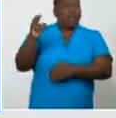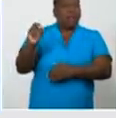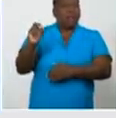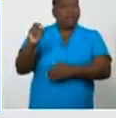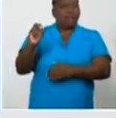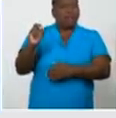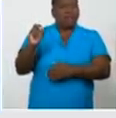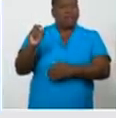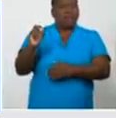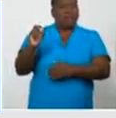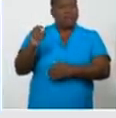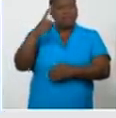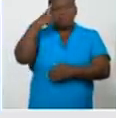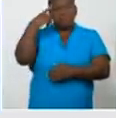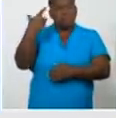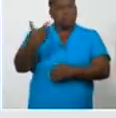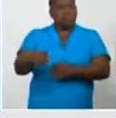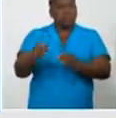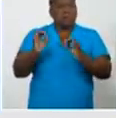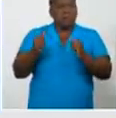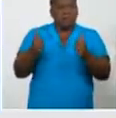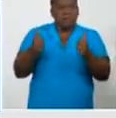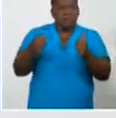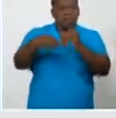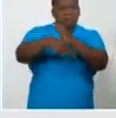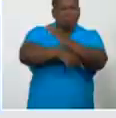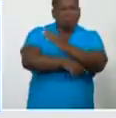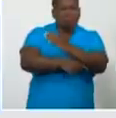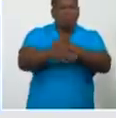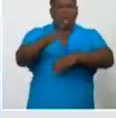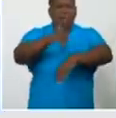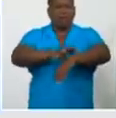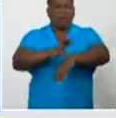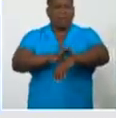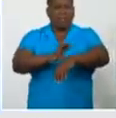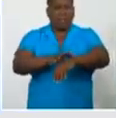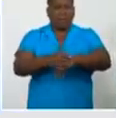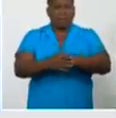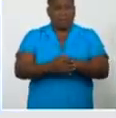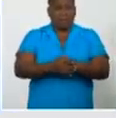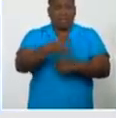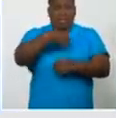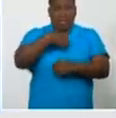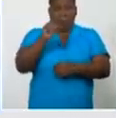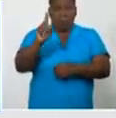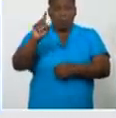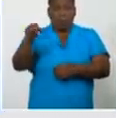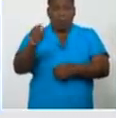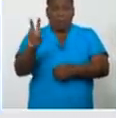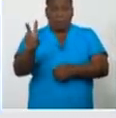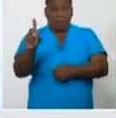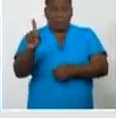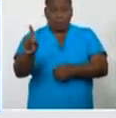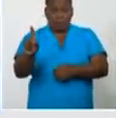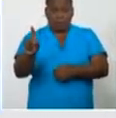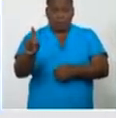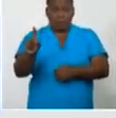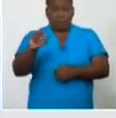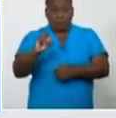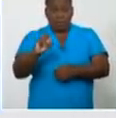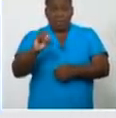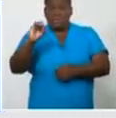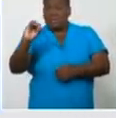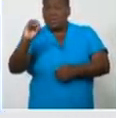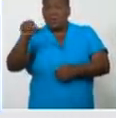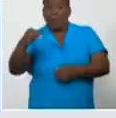un conocimiento exacto de la enfermedad, que fue una tasa de 1,21, 0,58 en el mes de